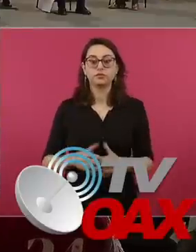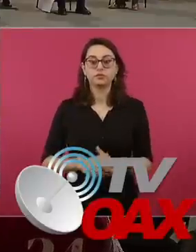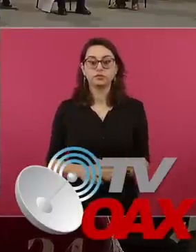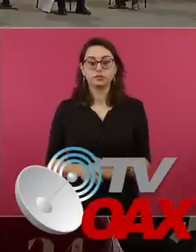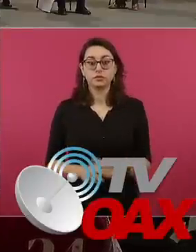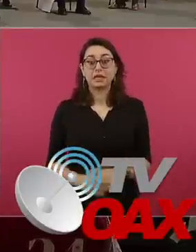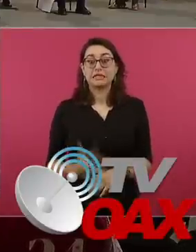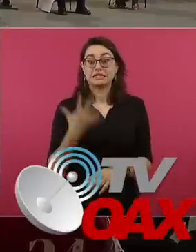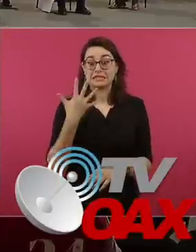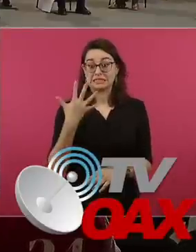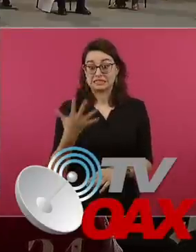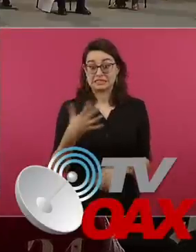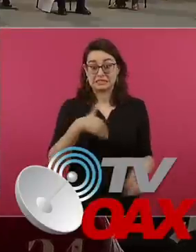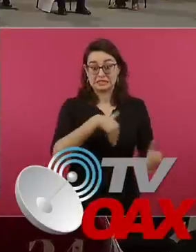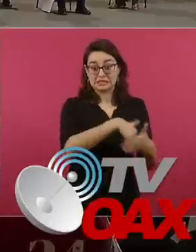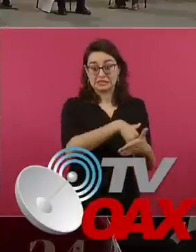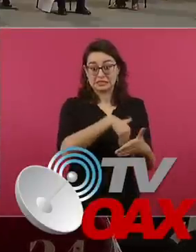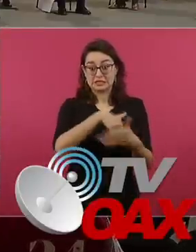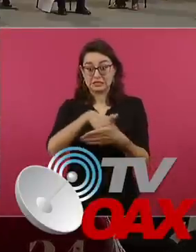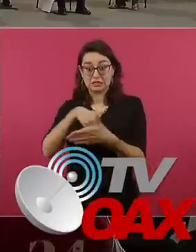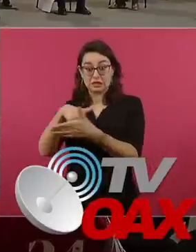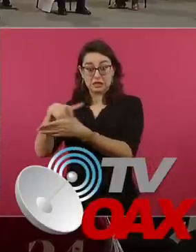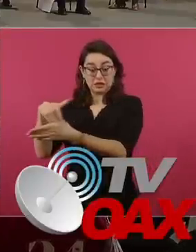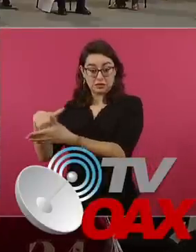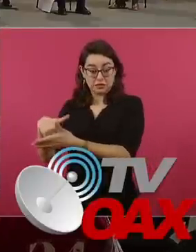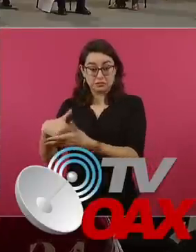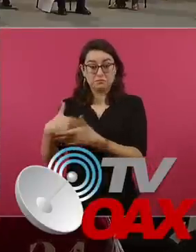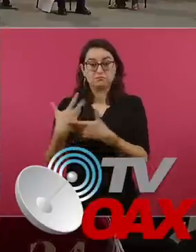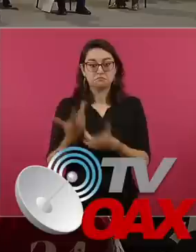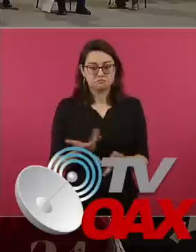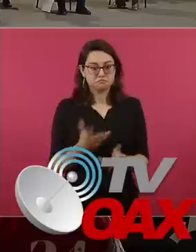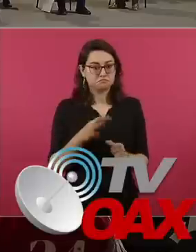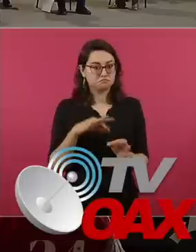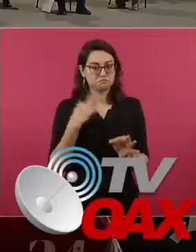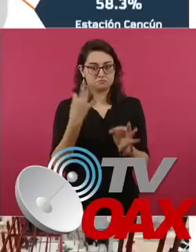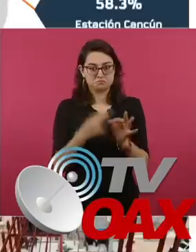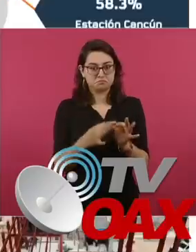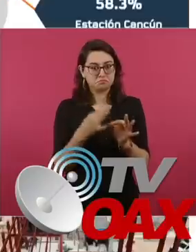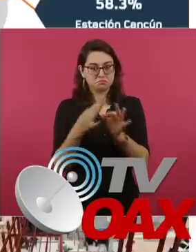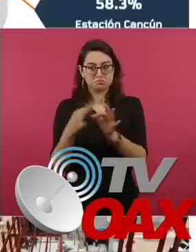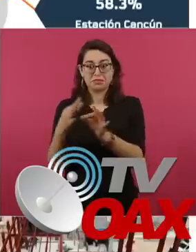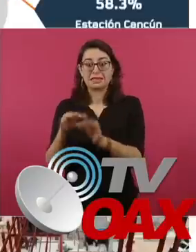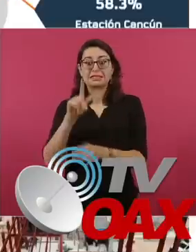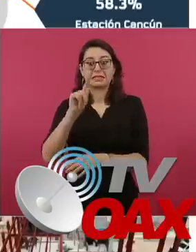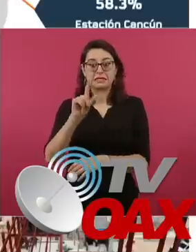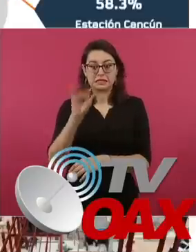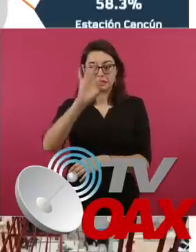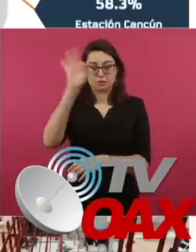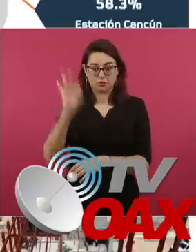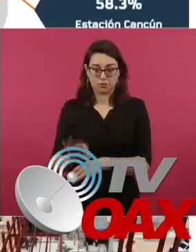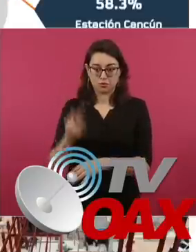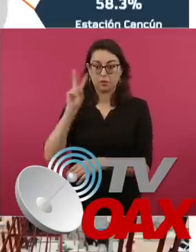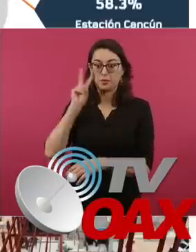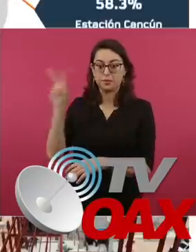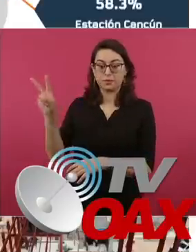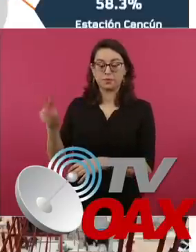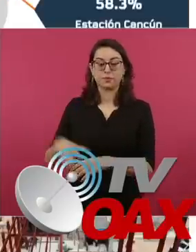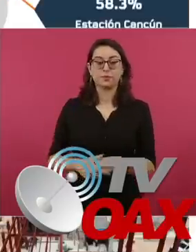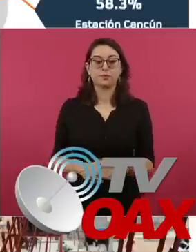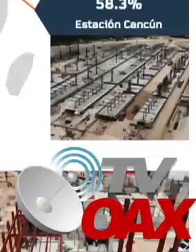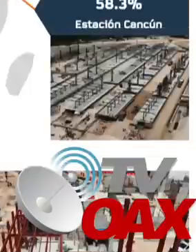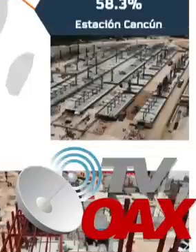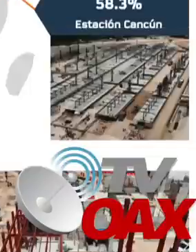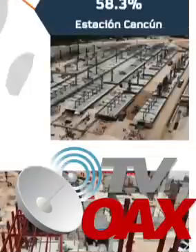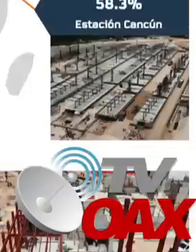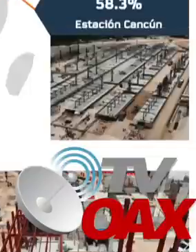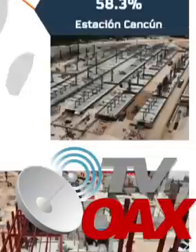5 estaciones y la base de mantenimiento de Valladolid tienen un avance general de 70%. Valladolid es la más avanzada,